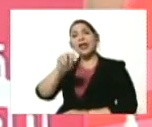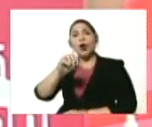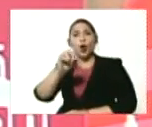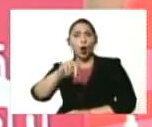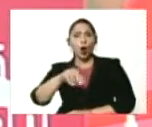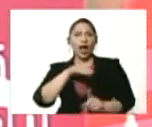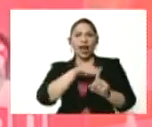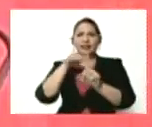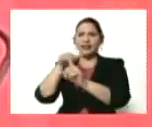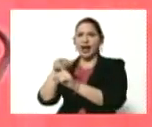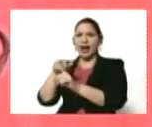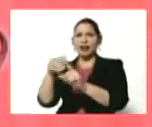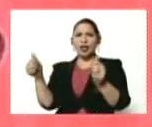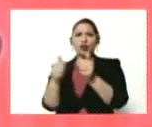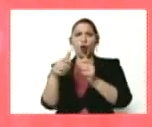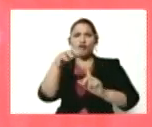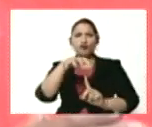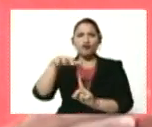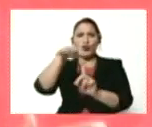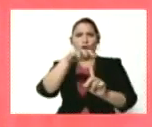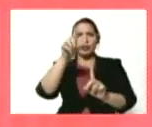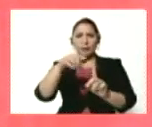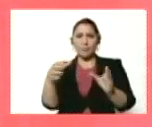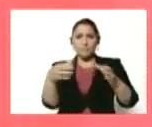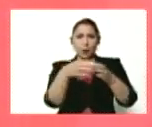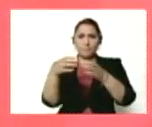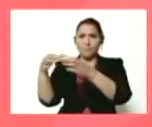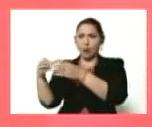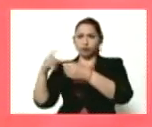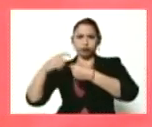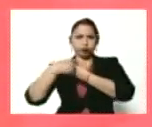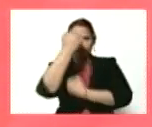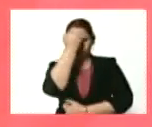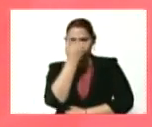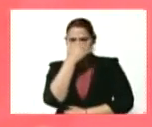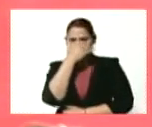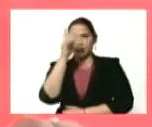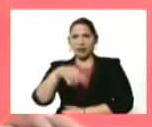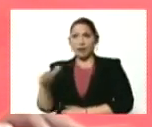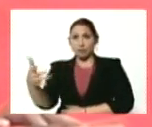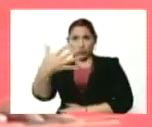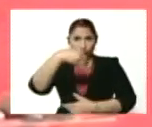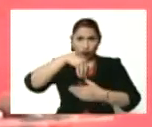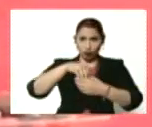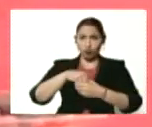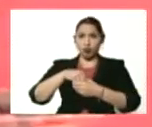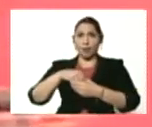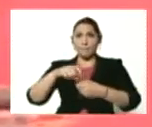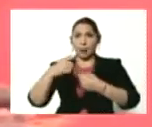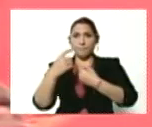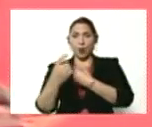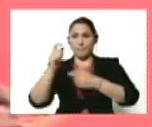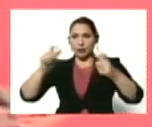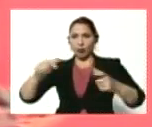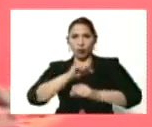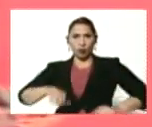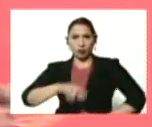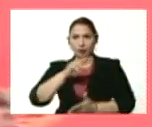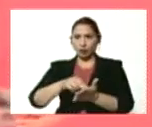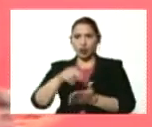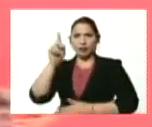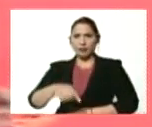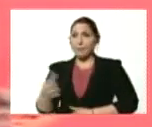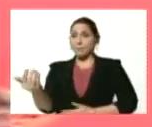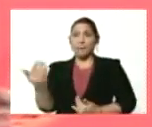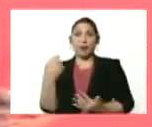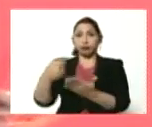drones, del reclutamiento de mercenarios, del reclutamiento de desertores, del reclutamiento de asesinos, por parte de Leopoldo López,